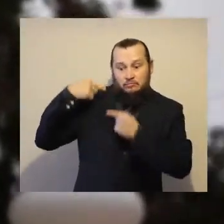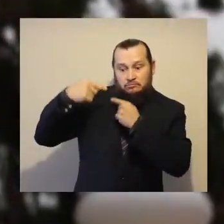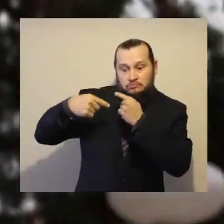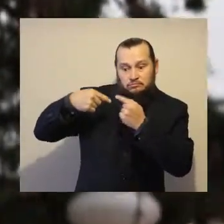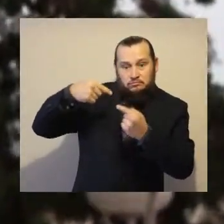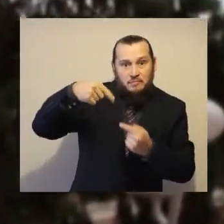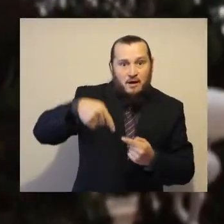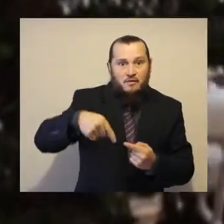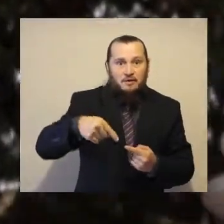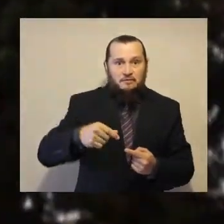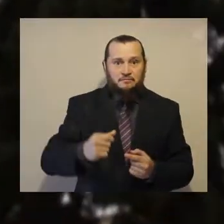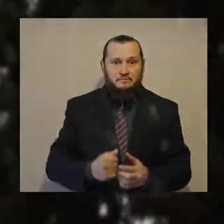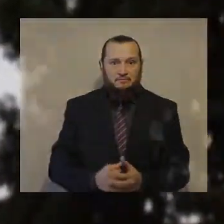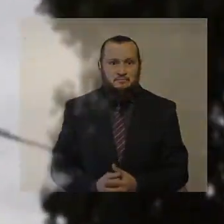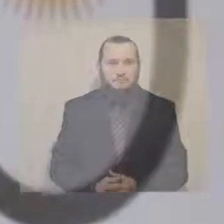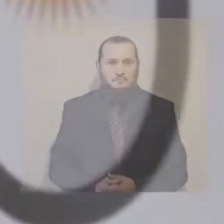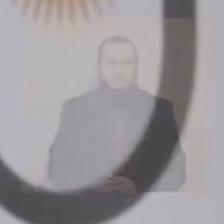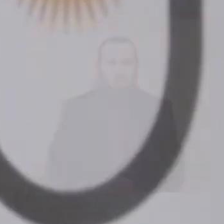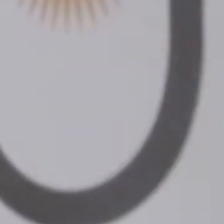días.